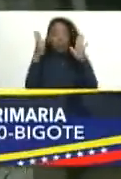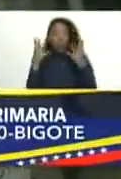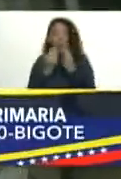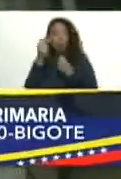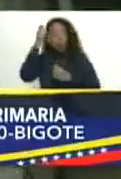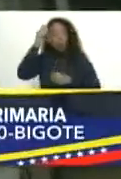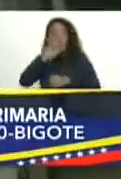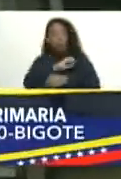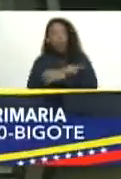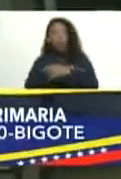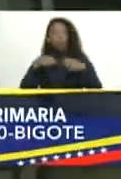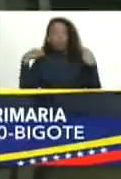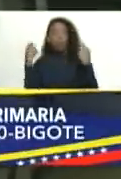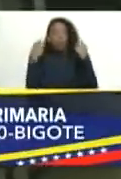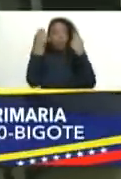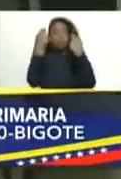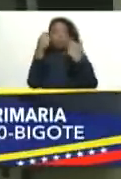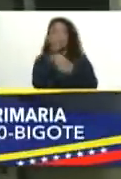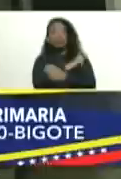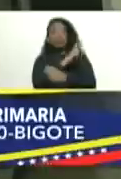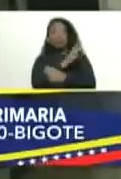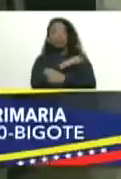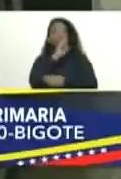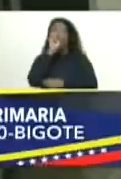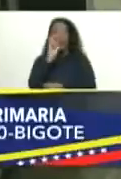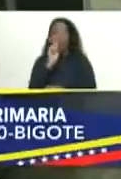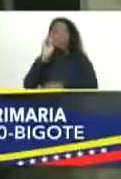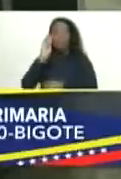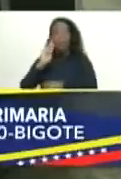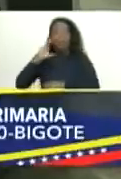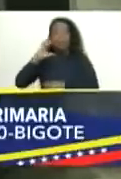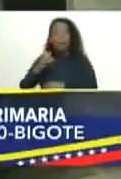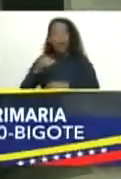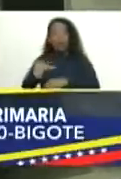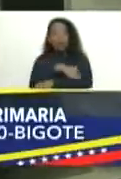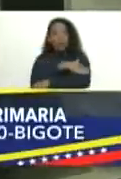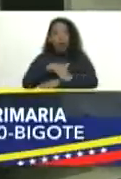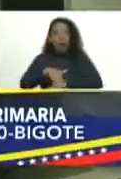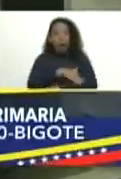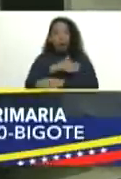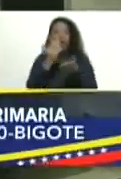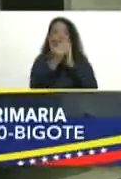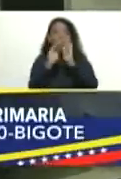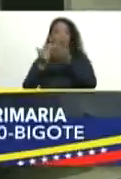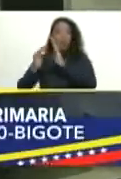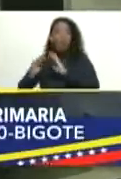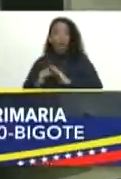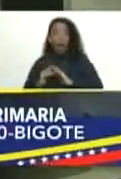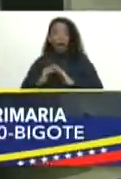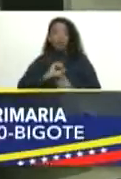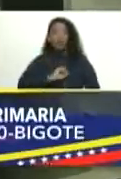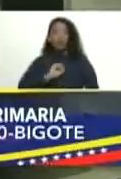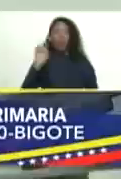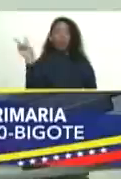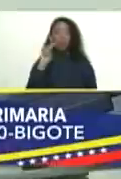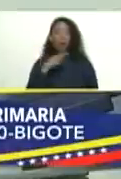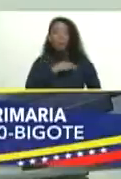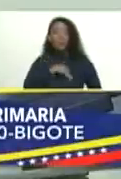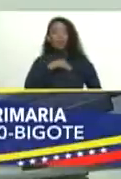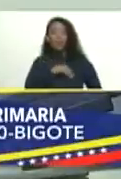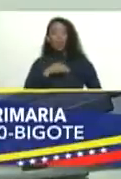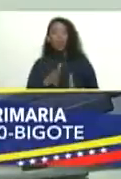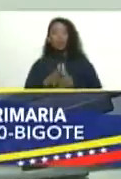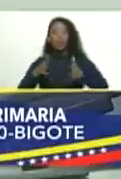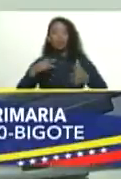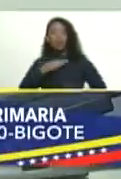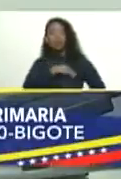nuestro poder popular, jefes de VCH, jefes de calle, jefes de comunidad, Somos Venezuela, Misiones y Grandes